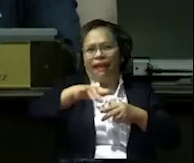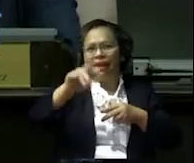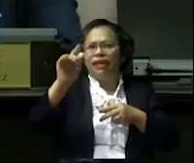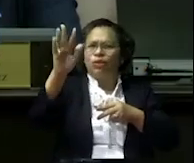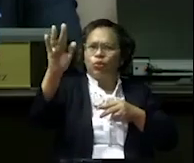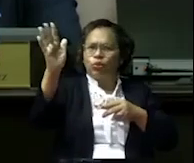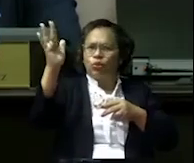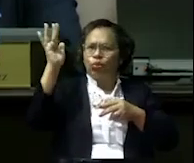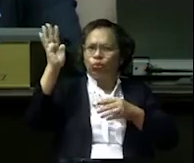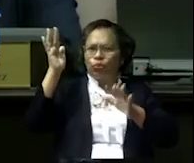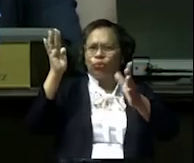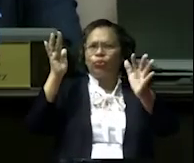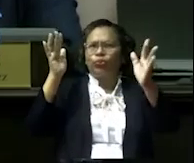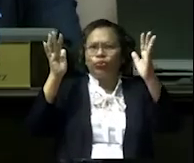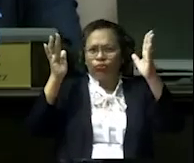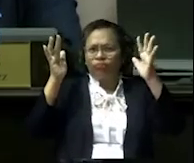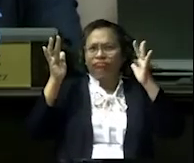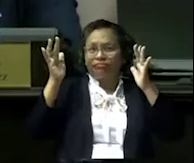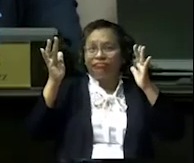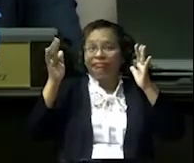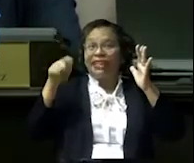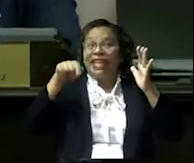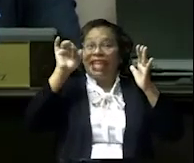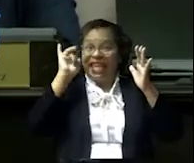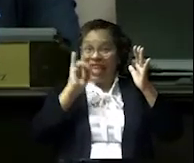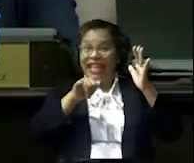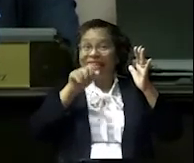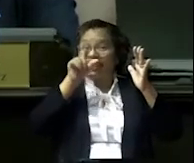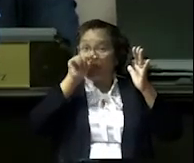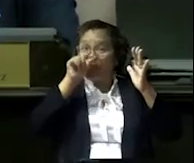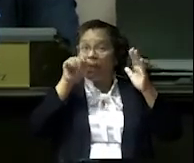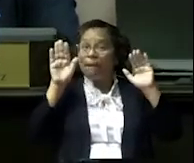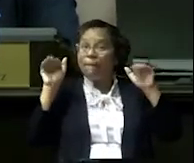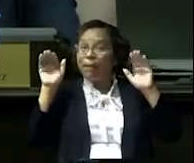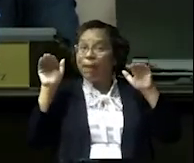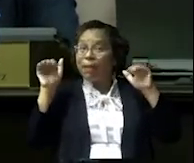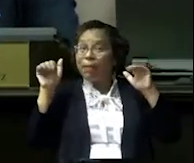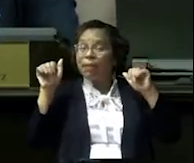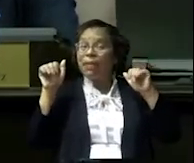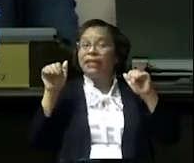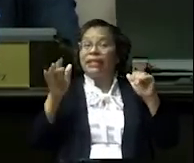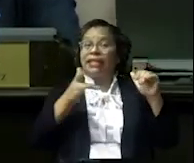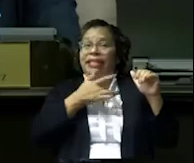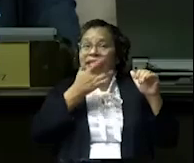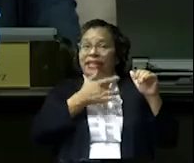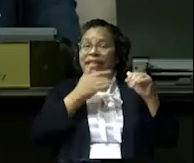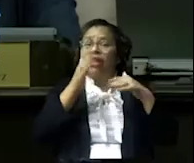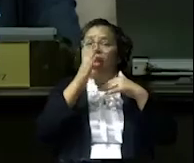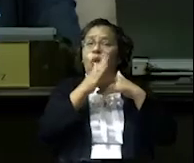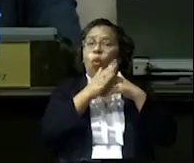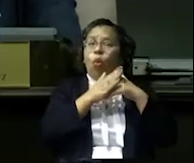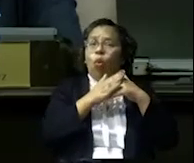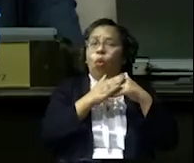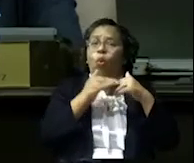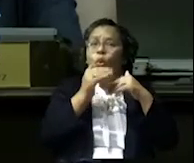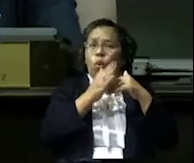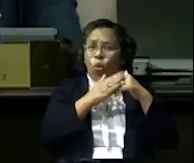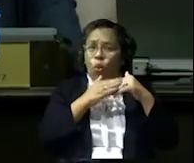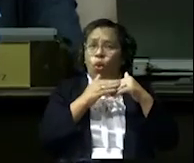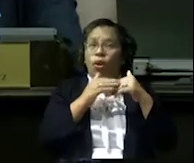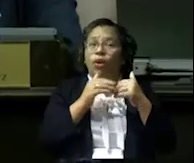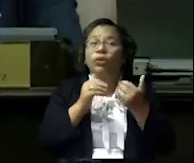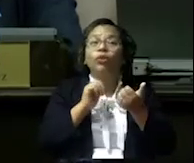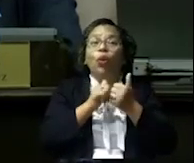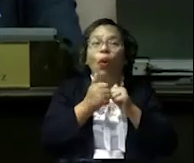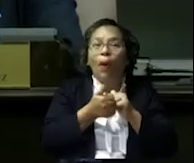mejor se siente cómodo, es en el Parque Nacional de los Haitises. Por esa razón hay una comunidad que se llama Guaraguao, porque se entiende que